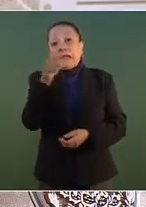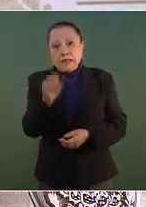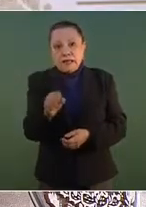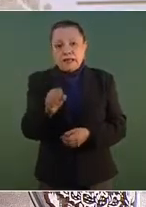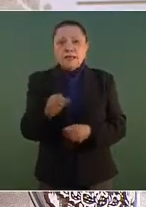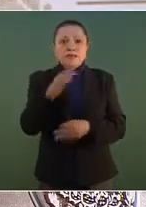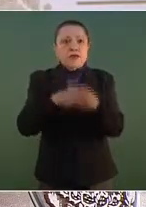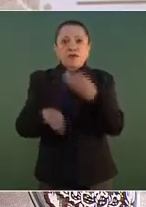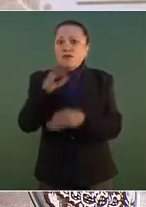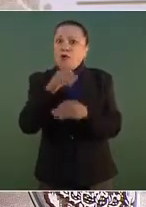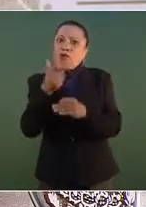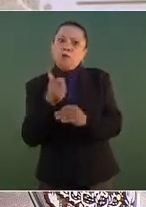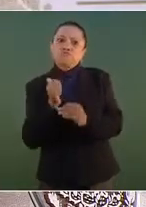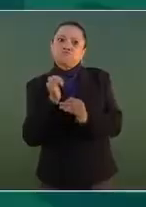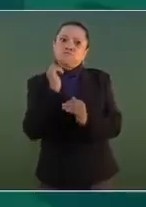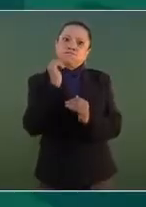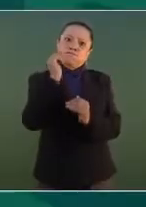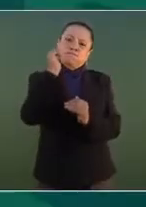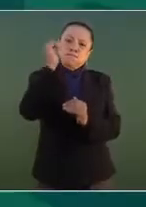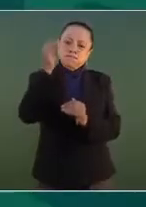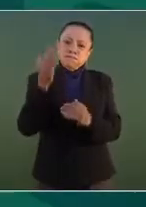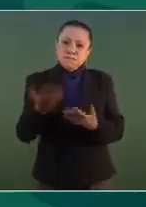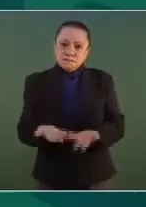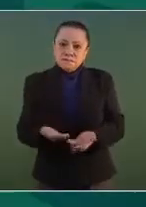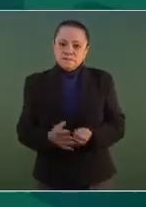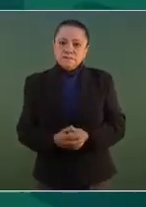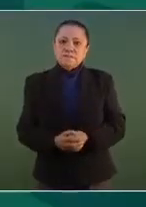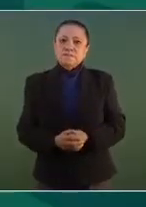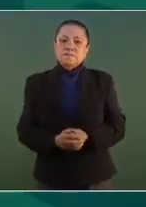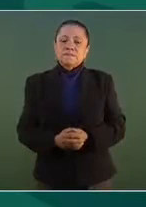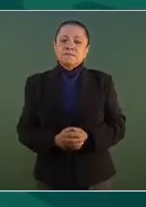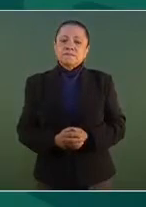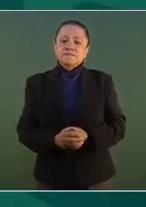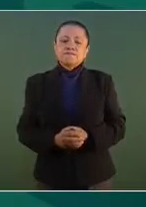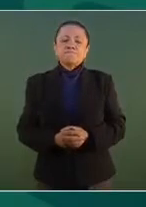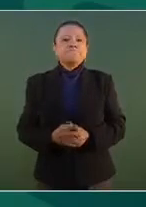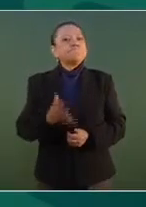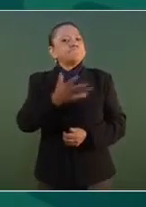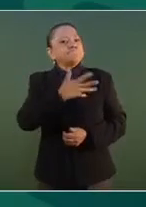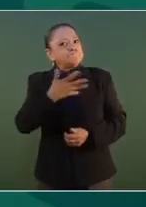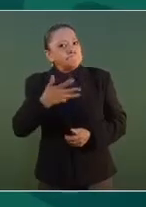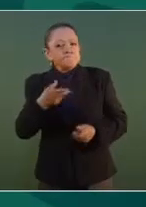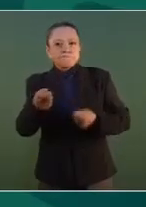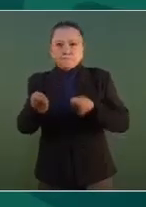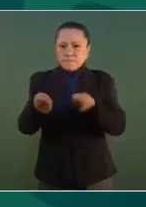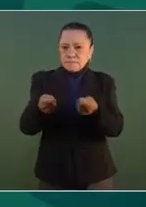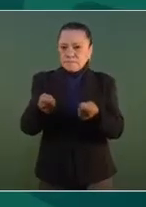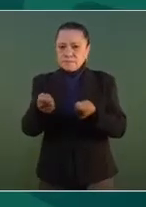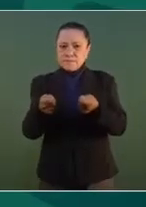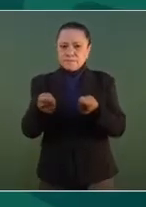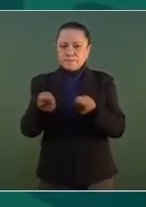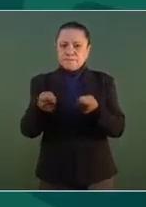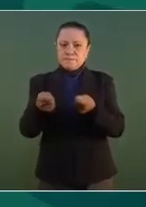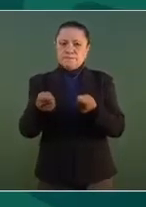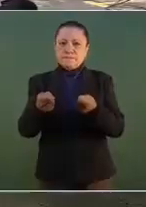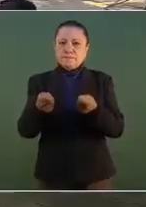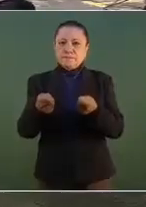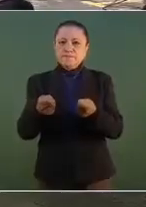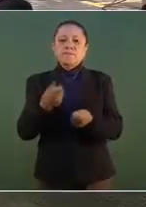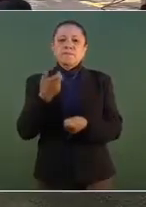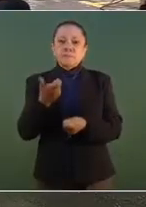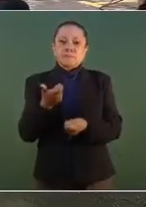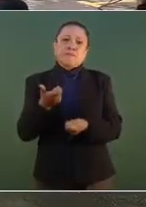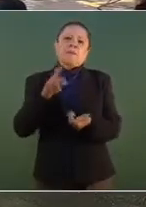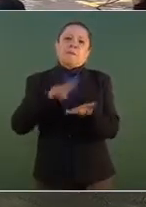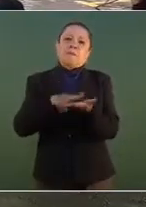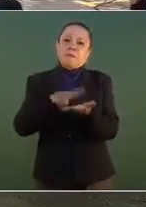Tenemos que tener control de los precios